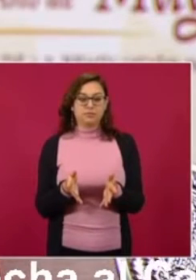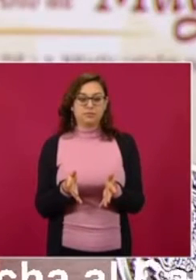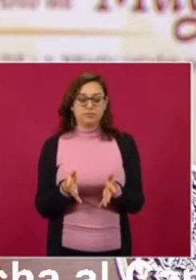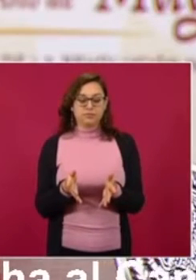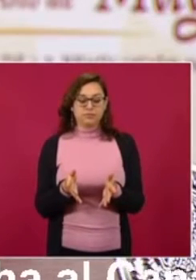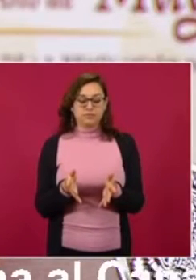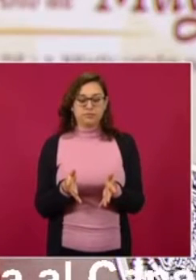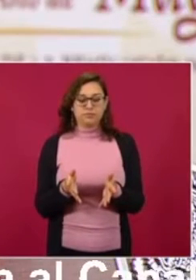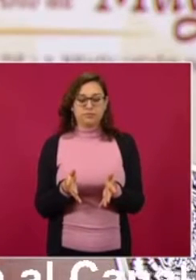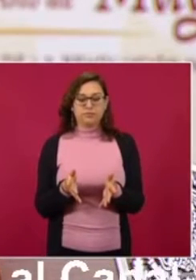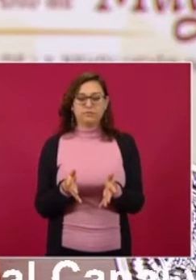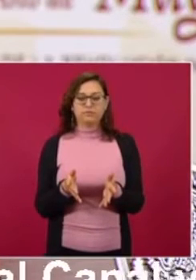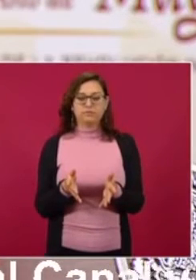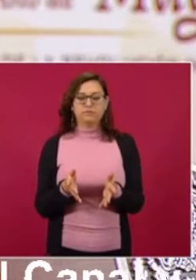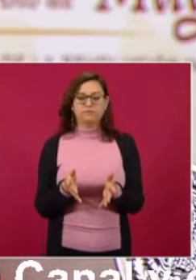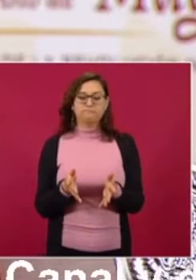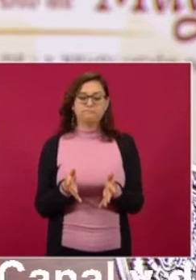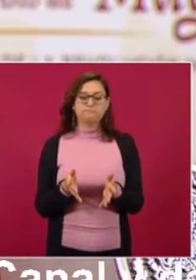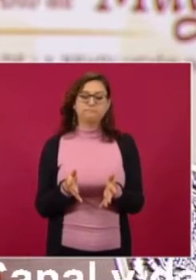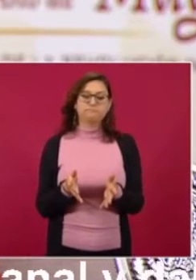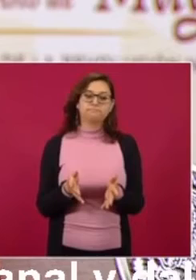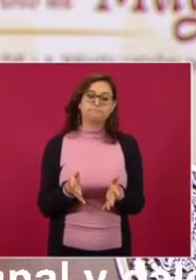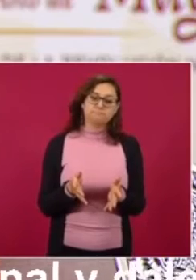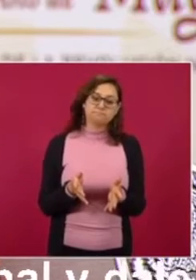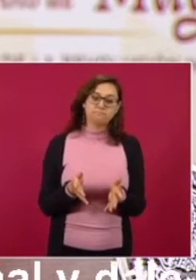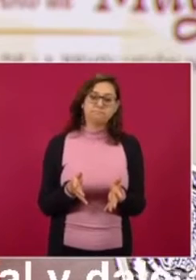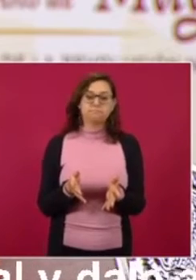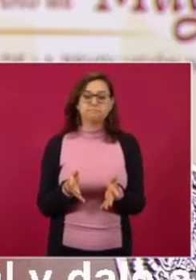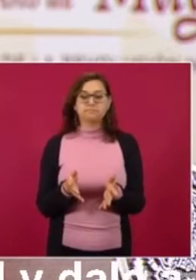e quedando